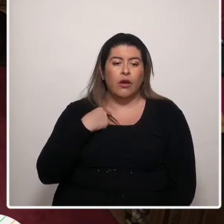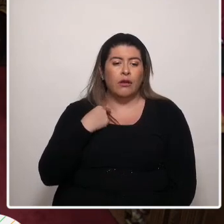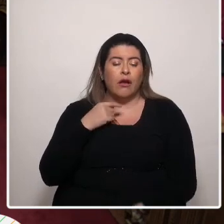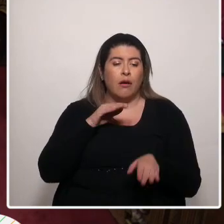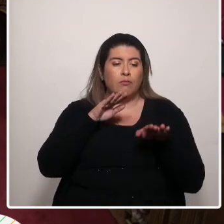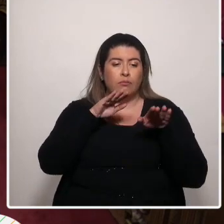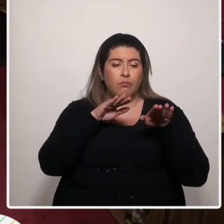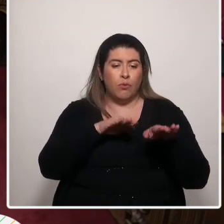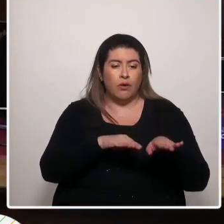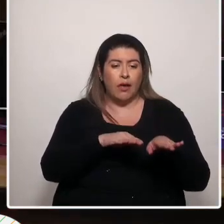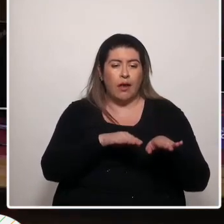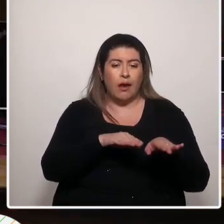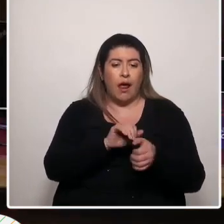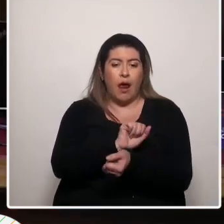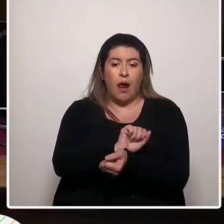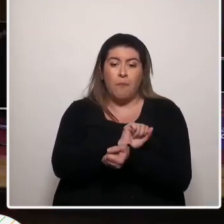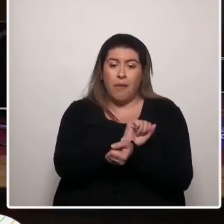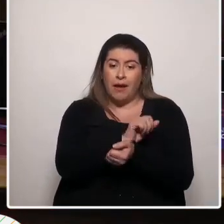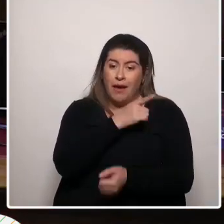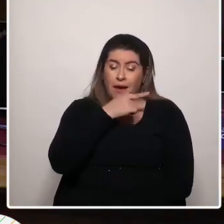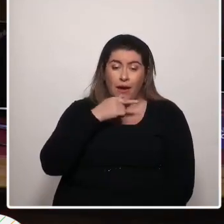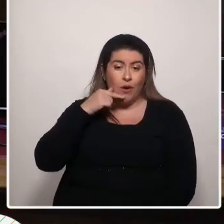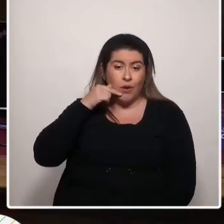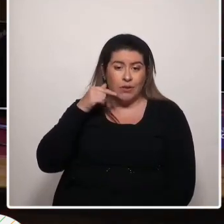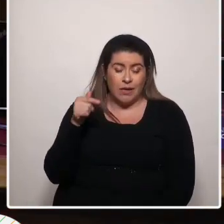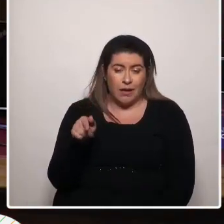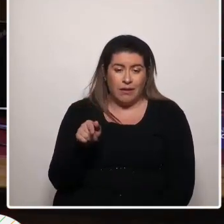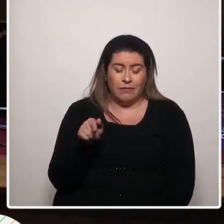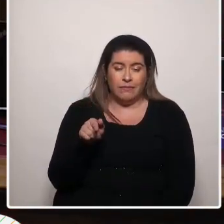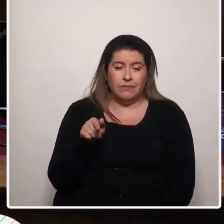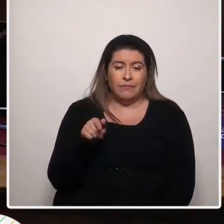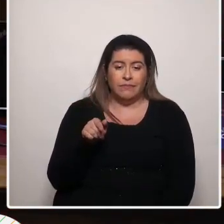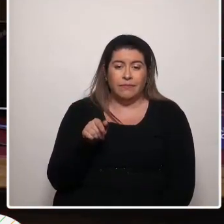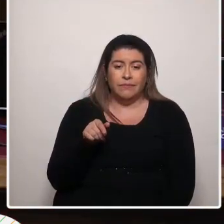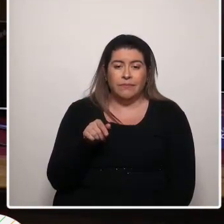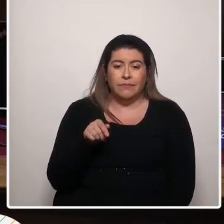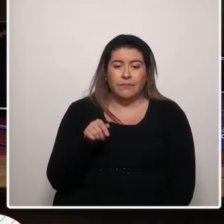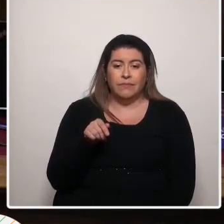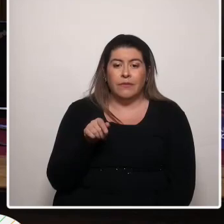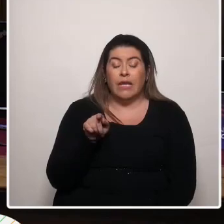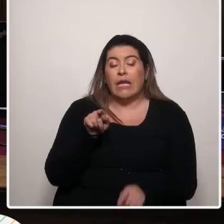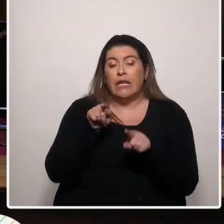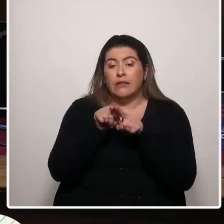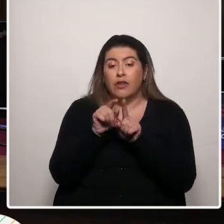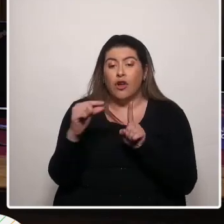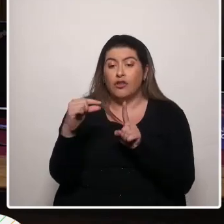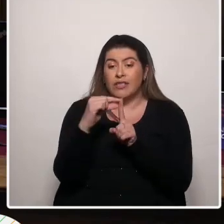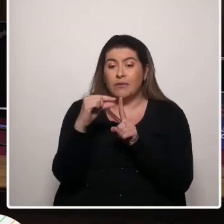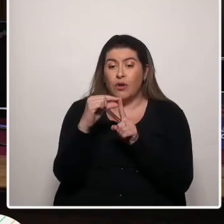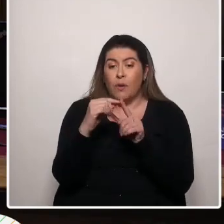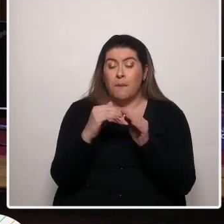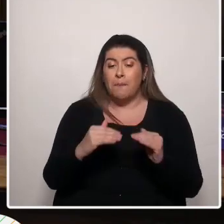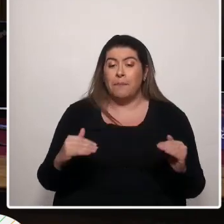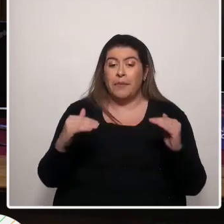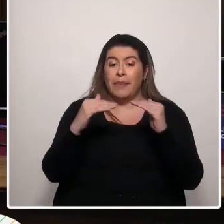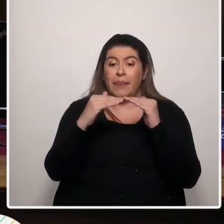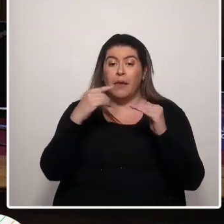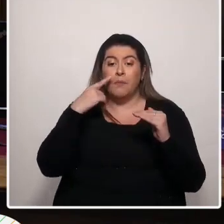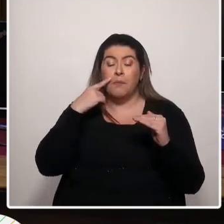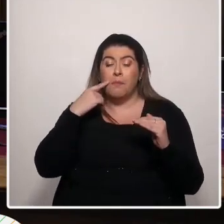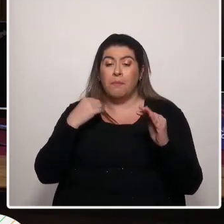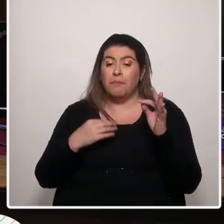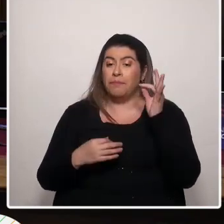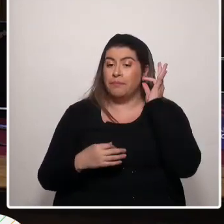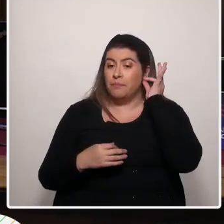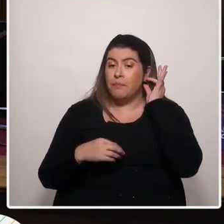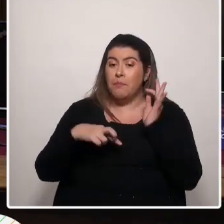palabras de mi hermana Rosa Catrileo, en el sentido que el concepto de paridad, tal como lo señala